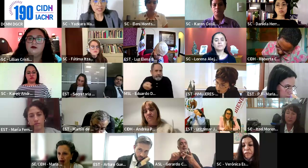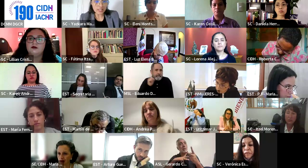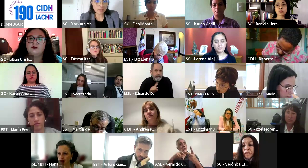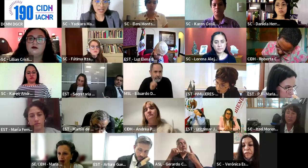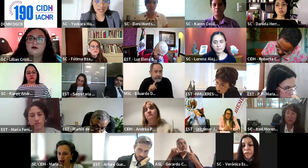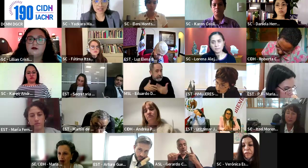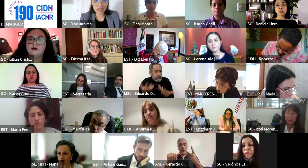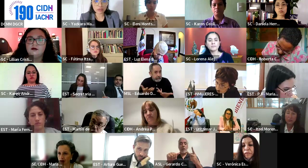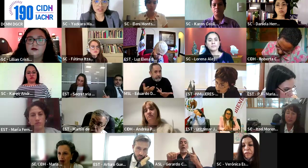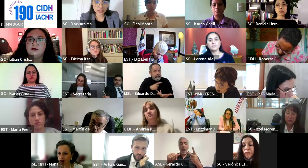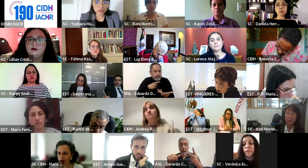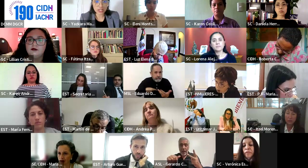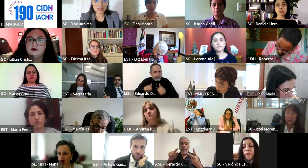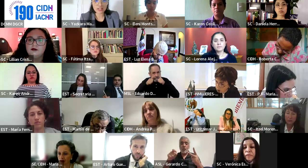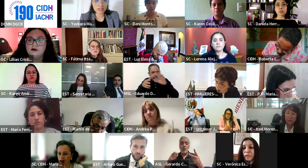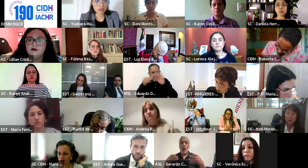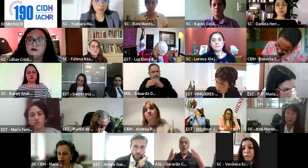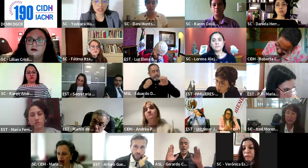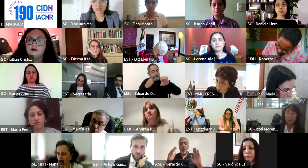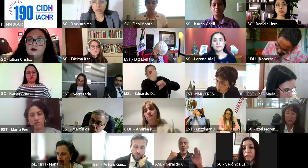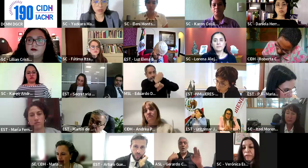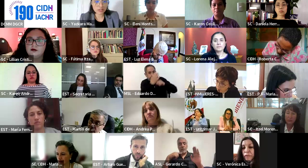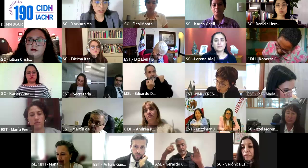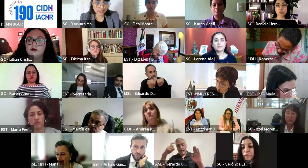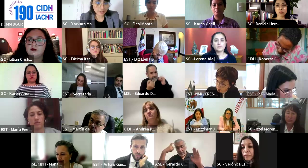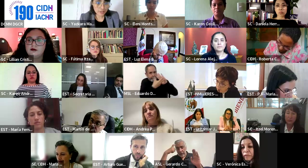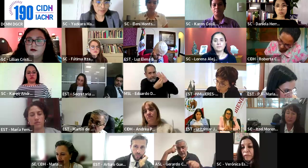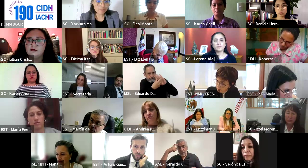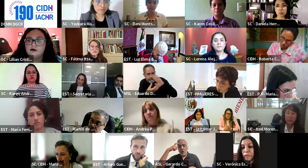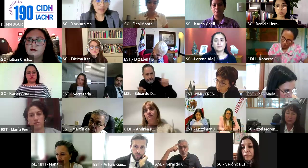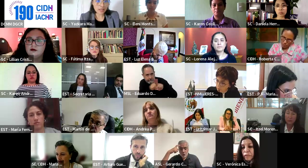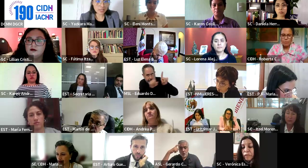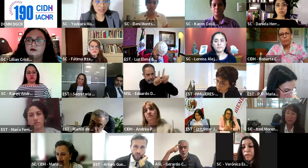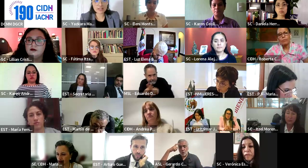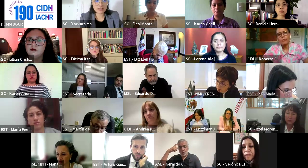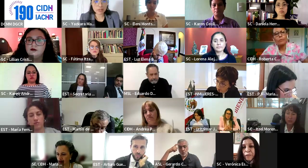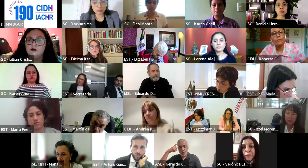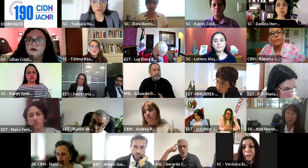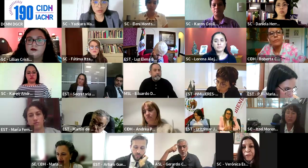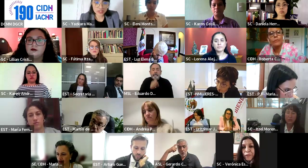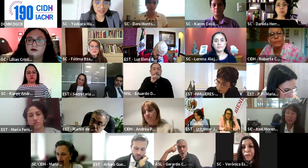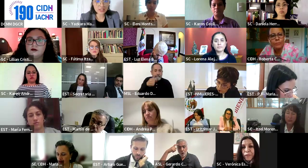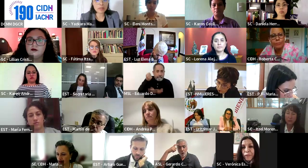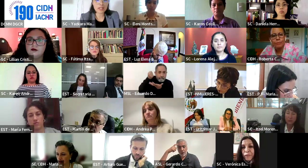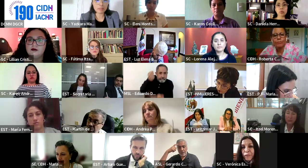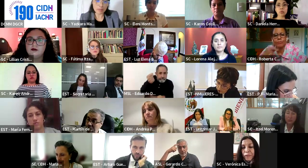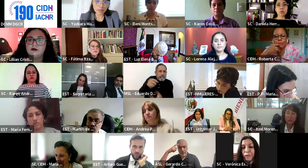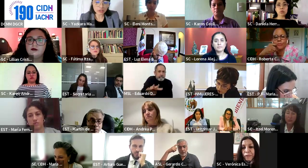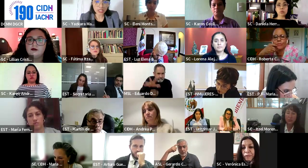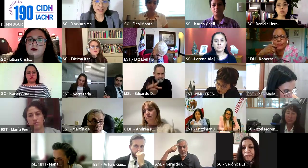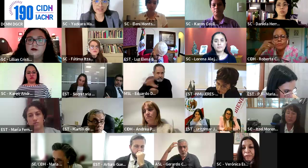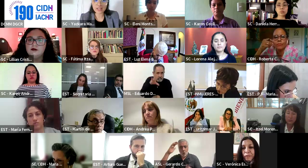permita bajarse a los estados en las legislaciones, políticas y programas locales. También que se destine presupuesto suficiente para